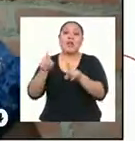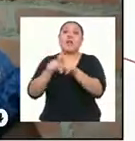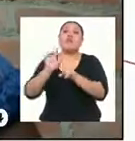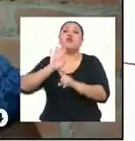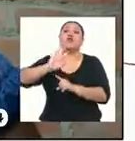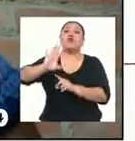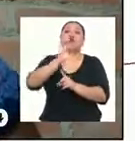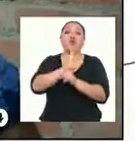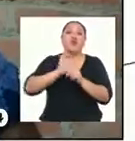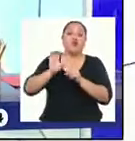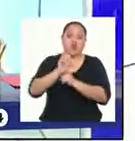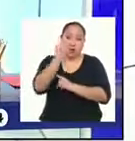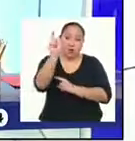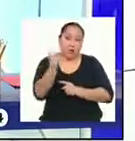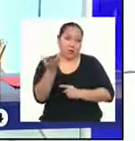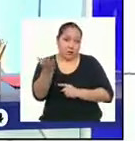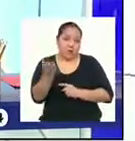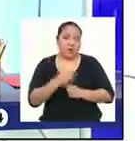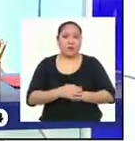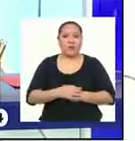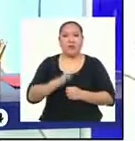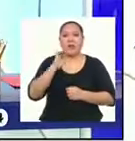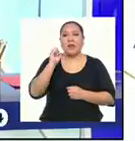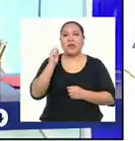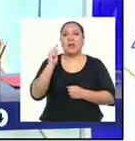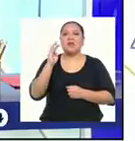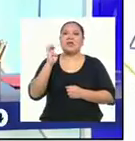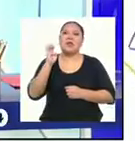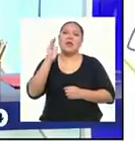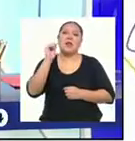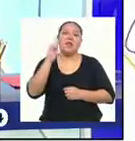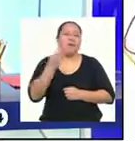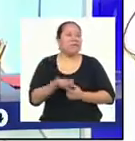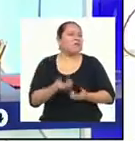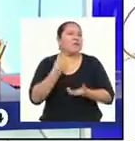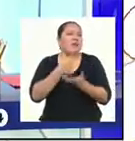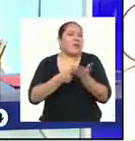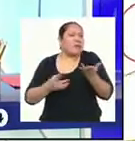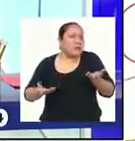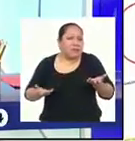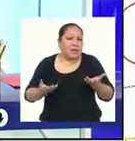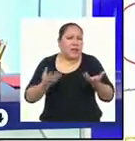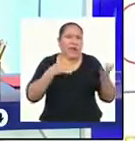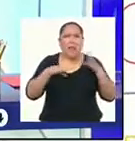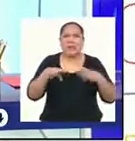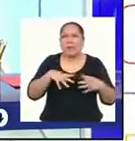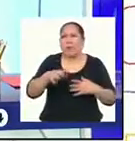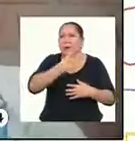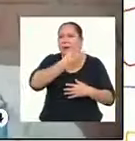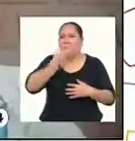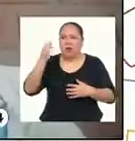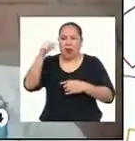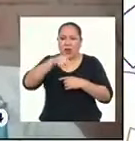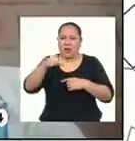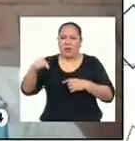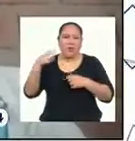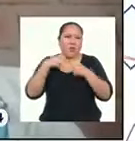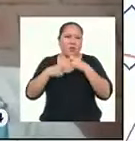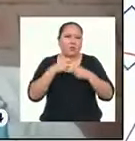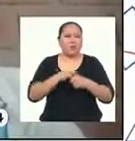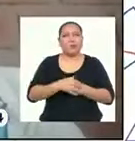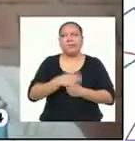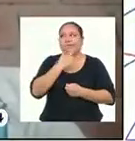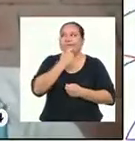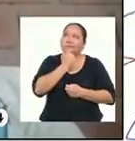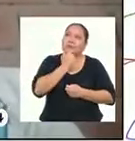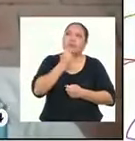cultural y aquella persona. Esteban, tu turno. ¿Qué podemos hacer para superar estas dificultades? Lo